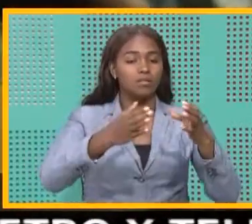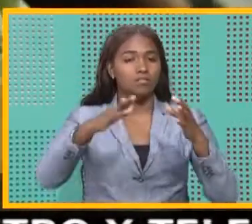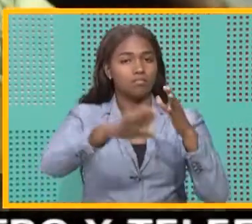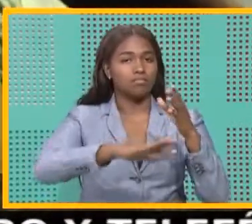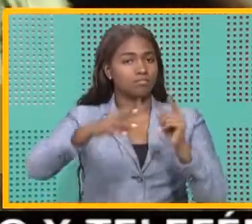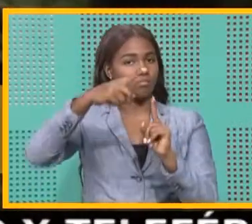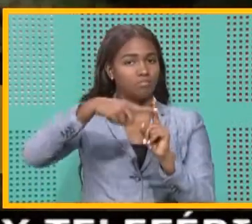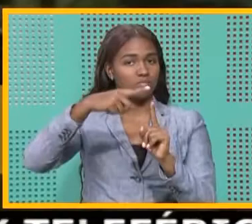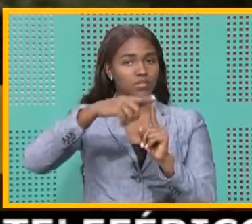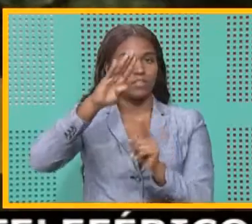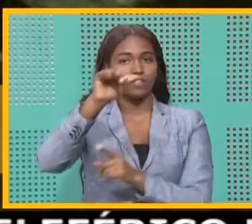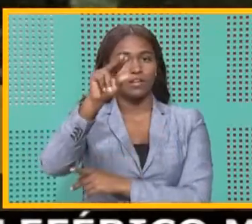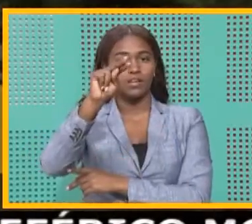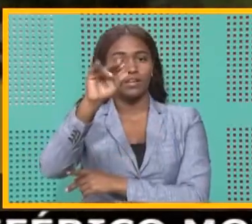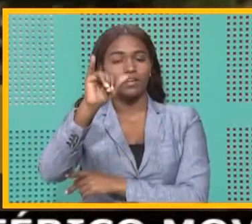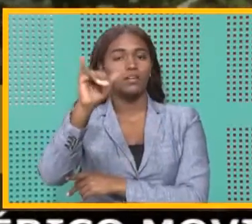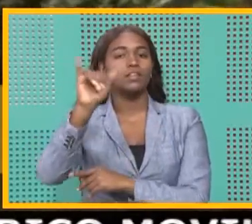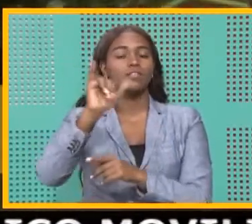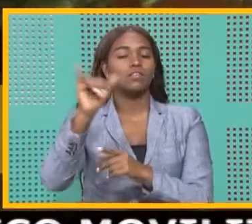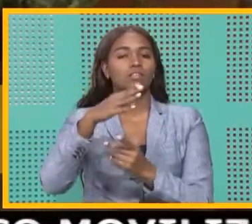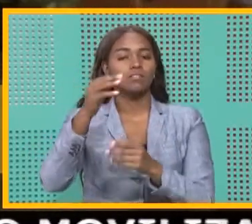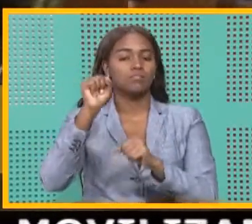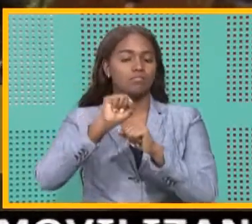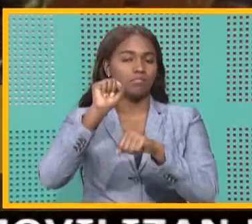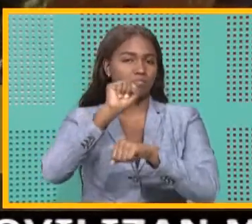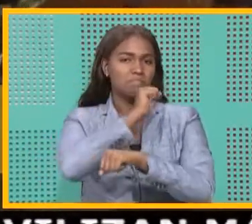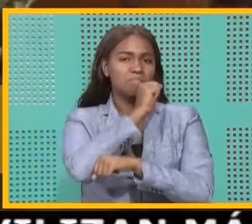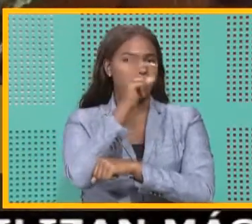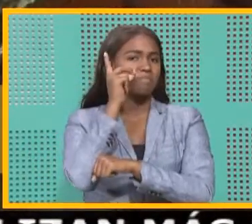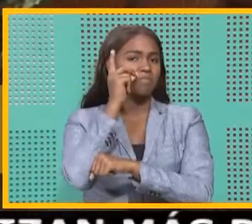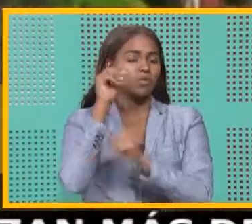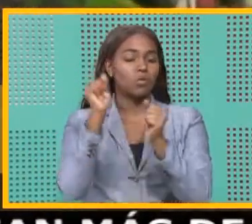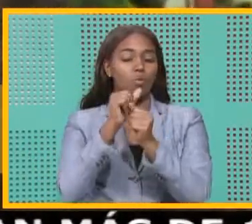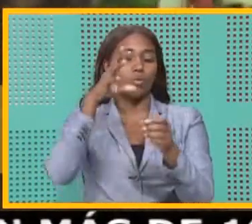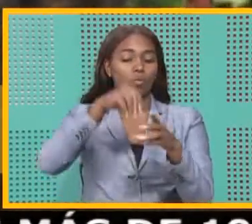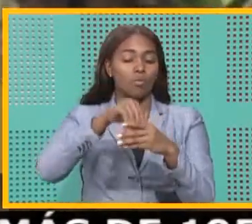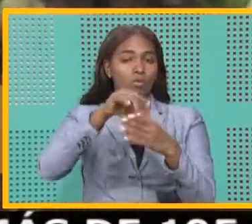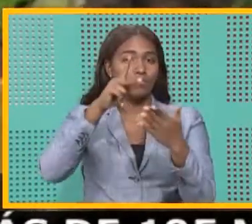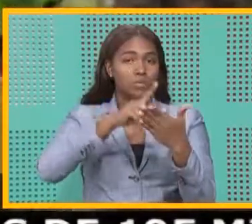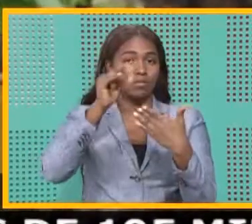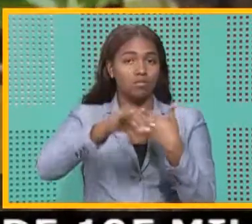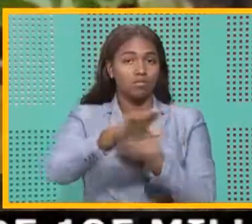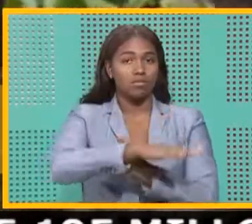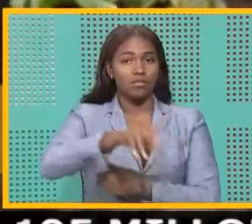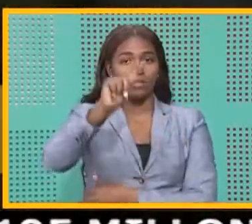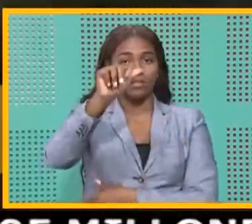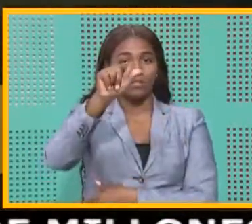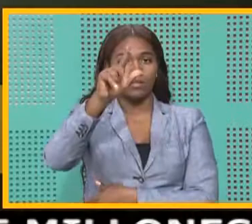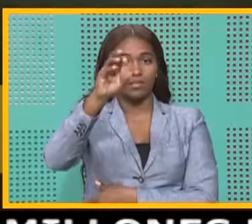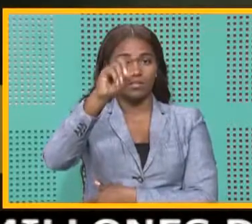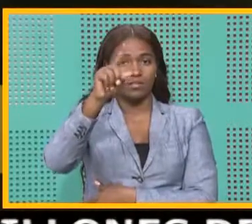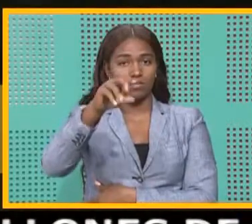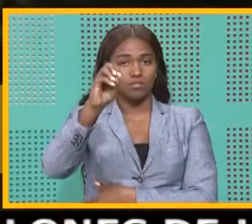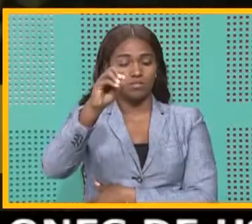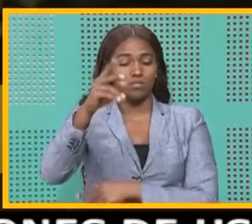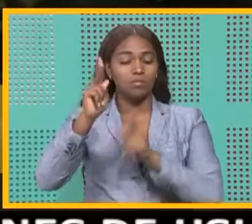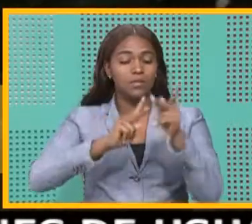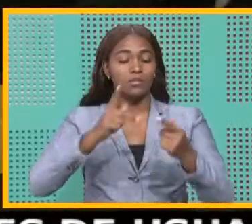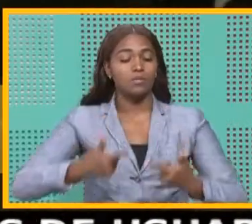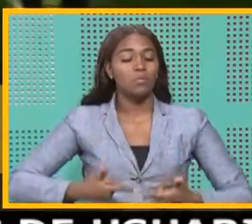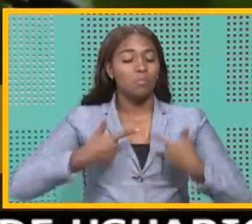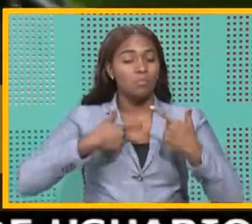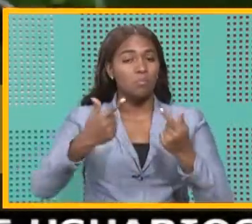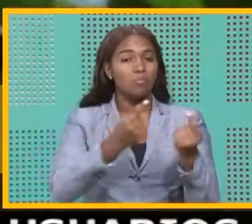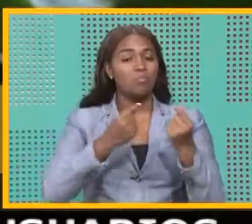Cristóbal, Baní y Santo Domingo. Con la implementación de este proyecto en el tablazo, los parceleros y sus familias se dedicarán